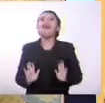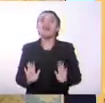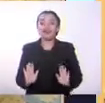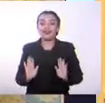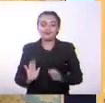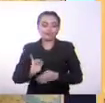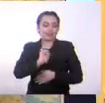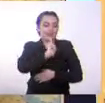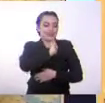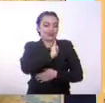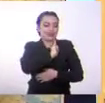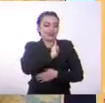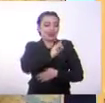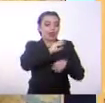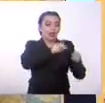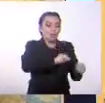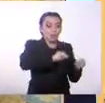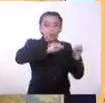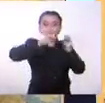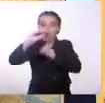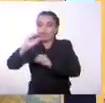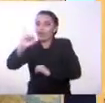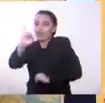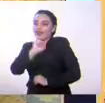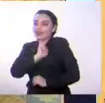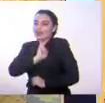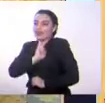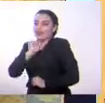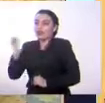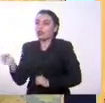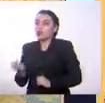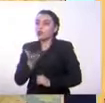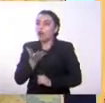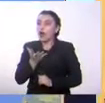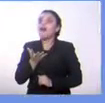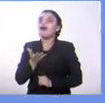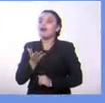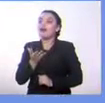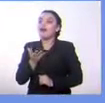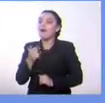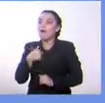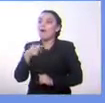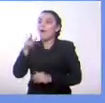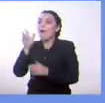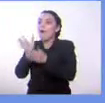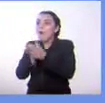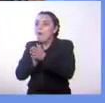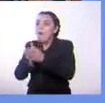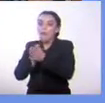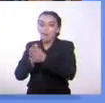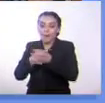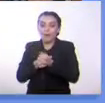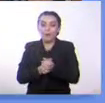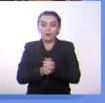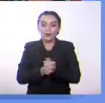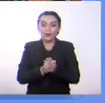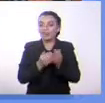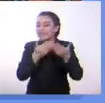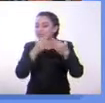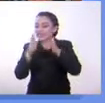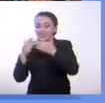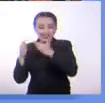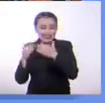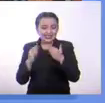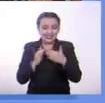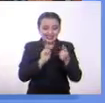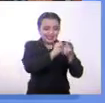como nuestras. Entonces, el tema de la migración, el punto es que nos pone en contacto con una diversidad muy